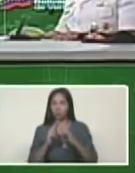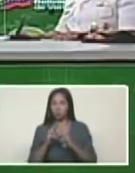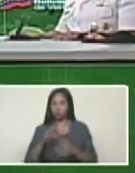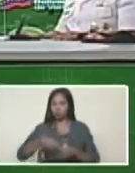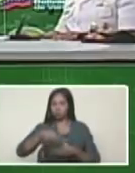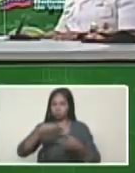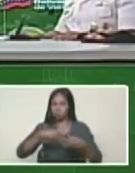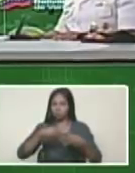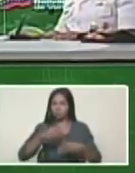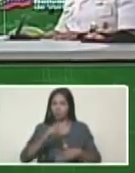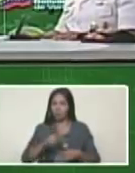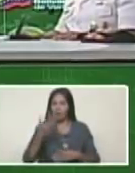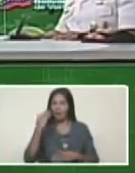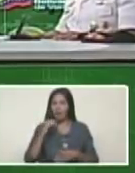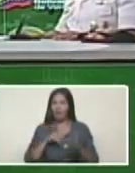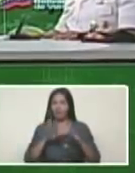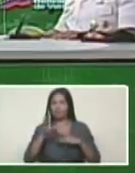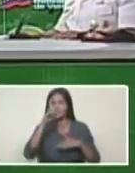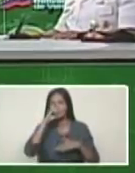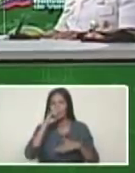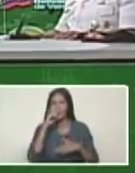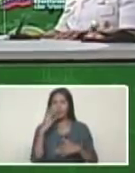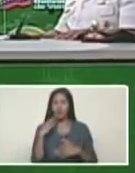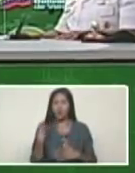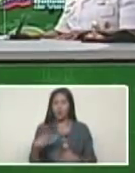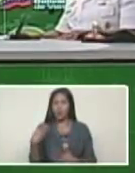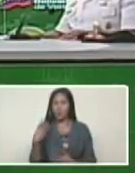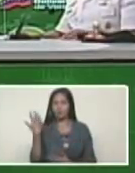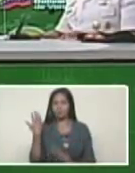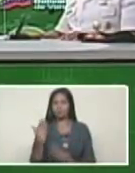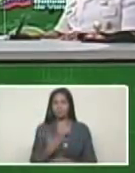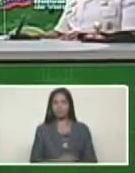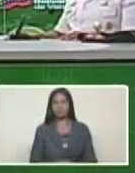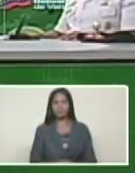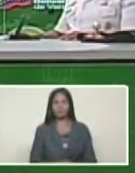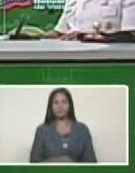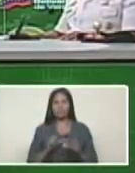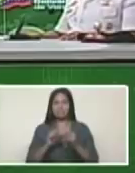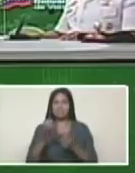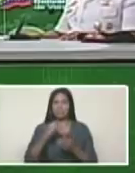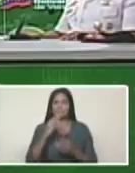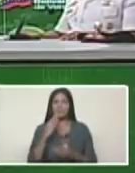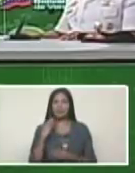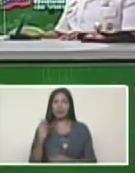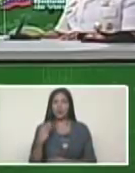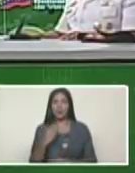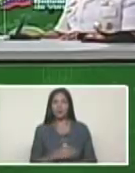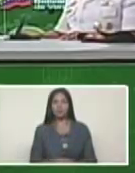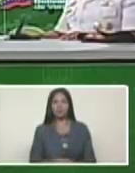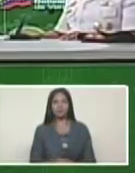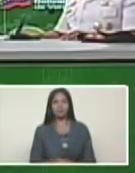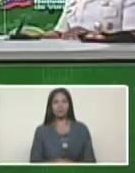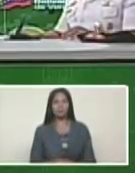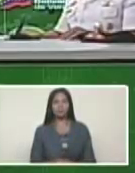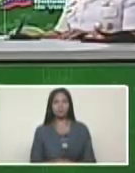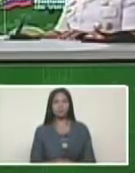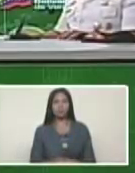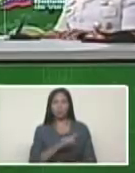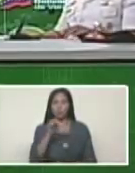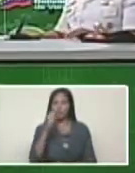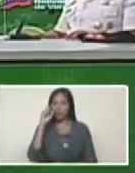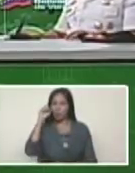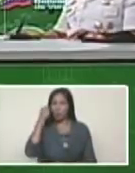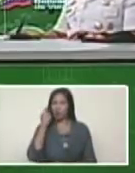recuerdo jovencito, hace 15 años por allá. Sigue siendo joven. Y ustedes